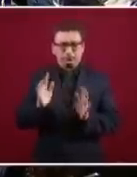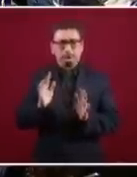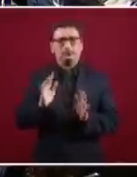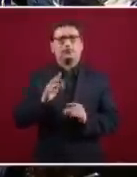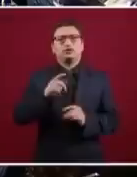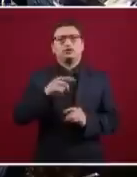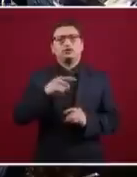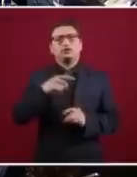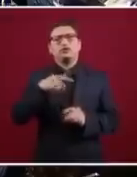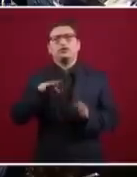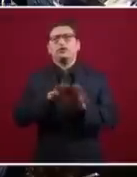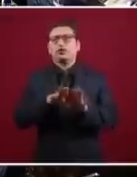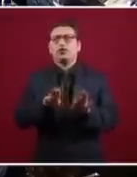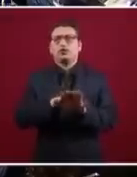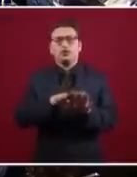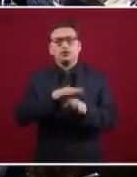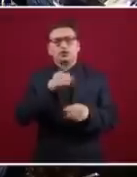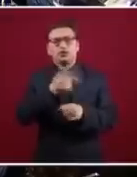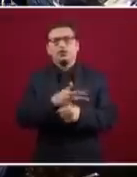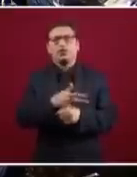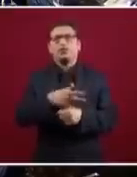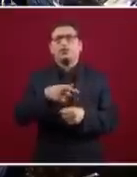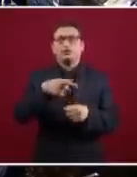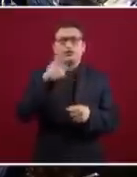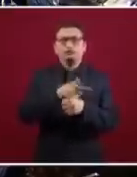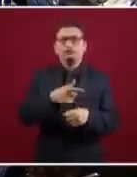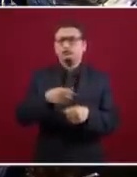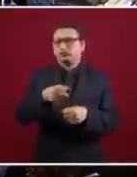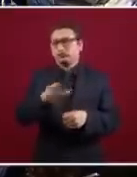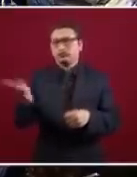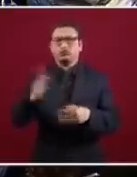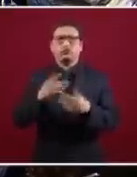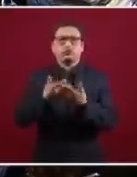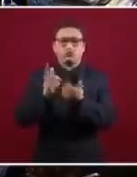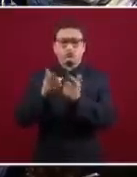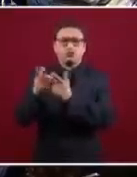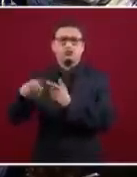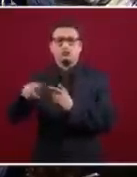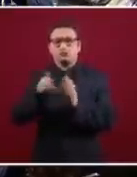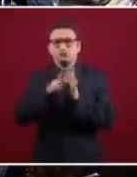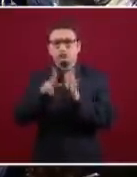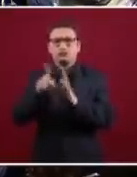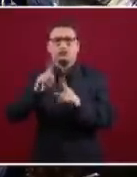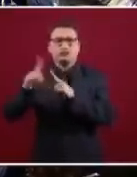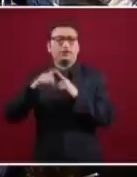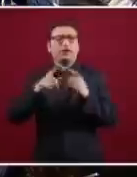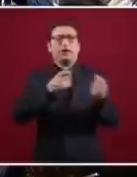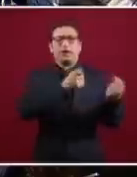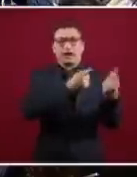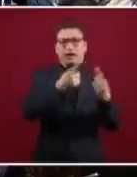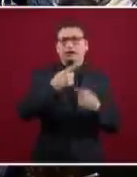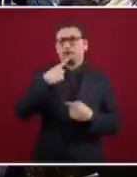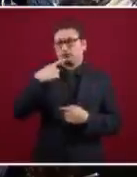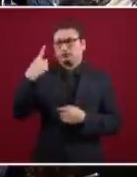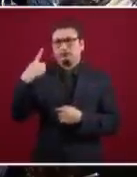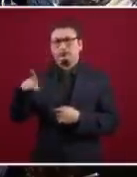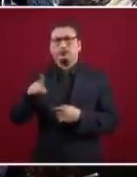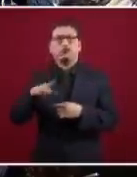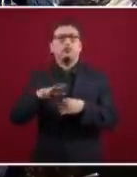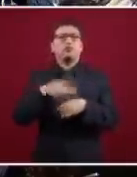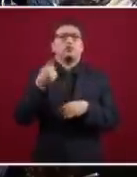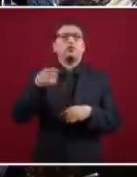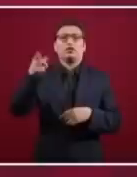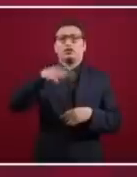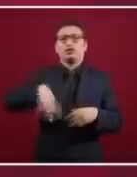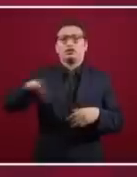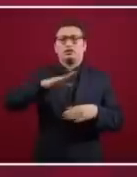captadas por diferentes medios unas por denuncias que nos hacían a las